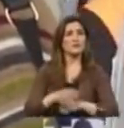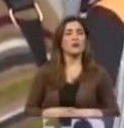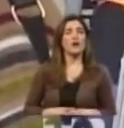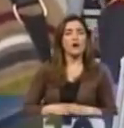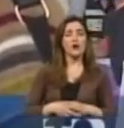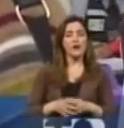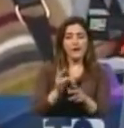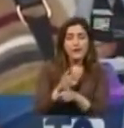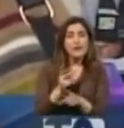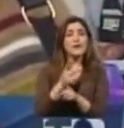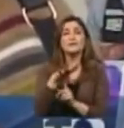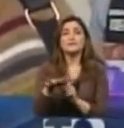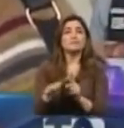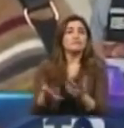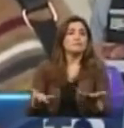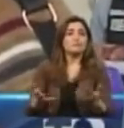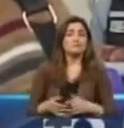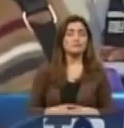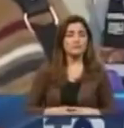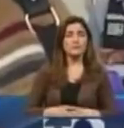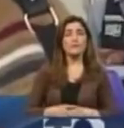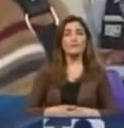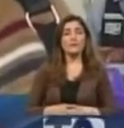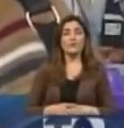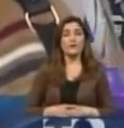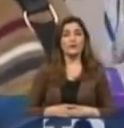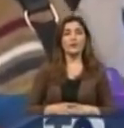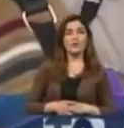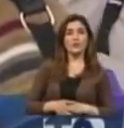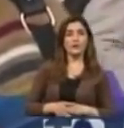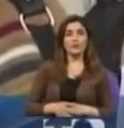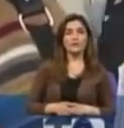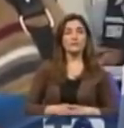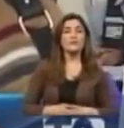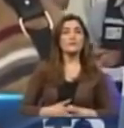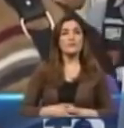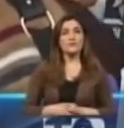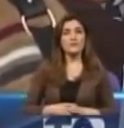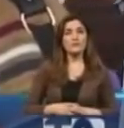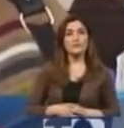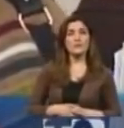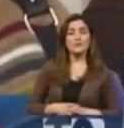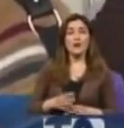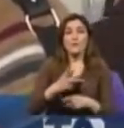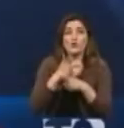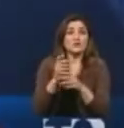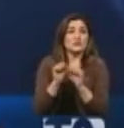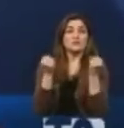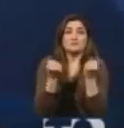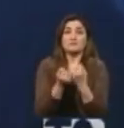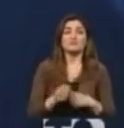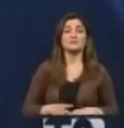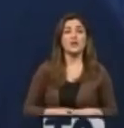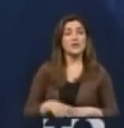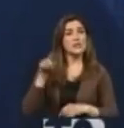temas productivos de ambiente, algunos otros que tienen que ver con protección social. El